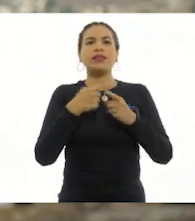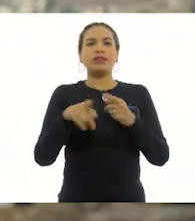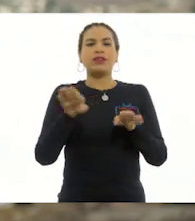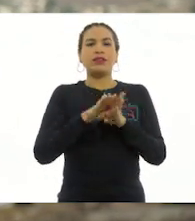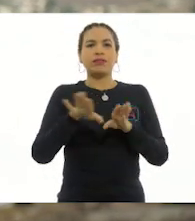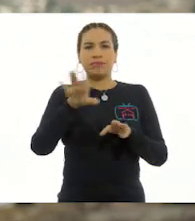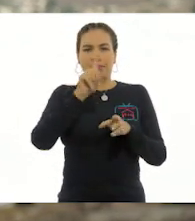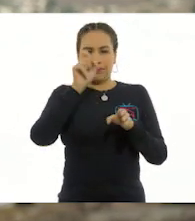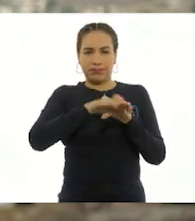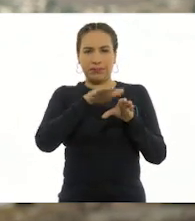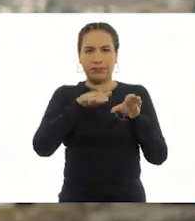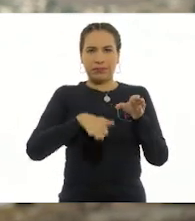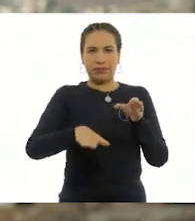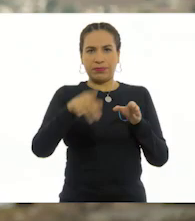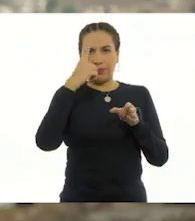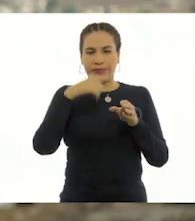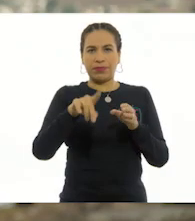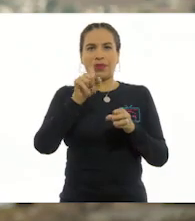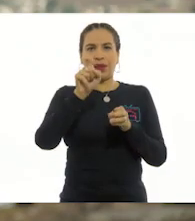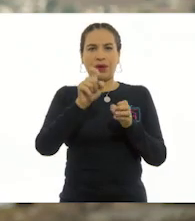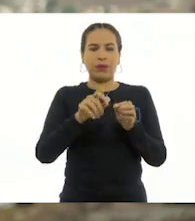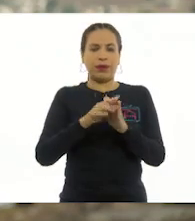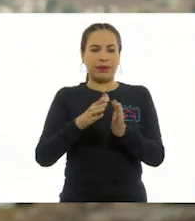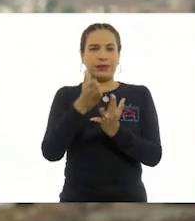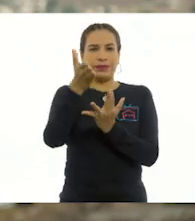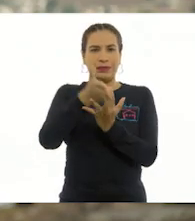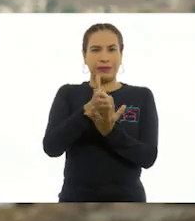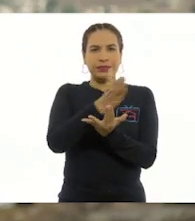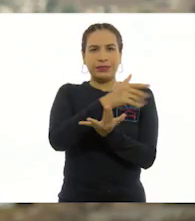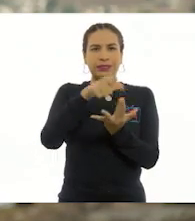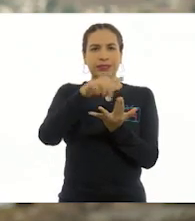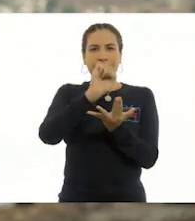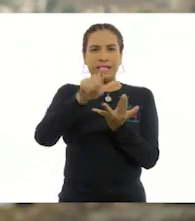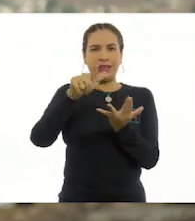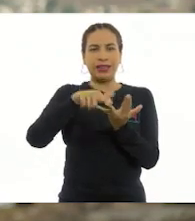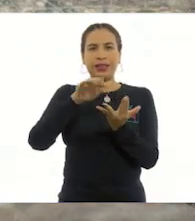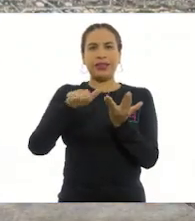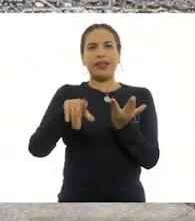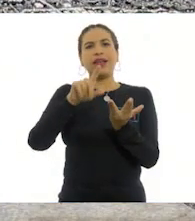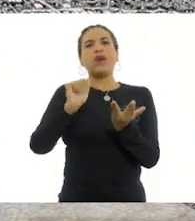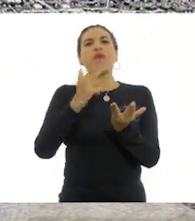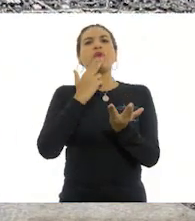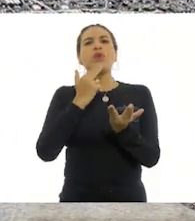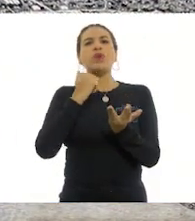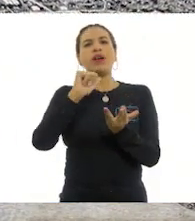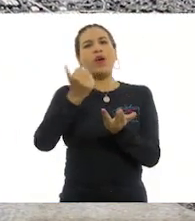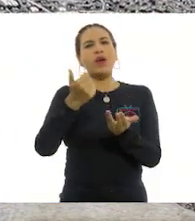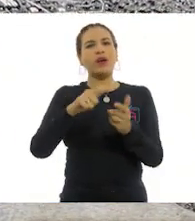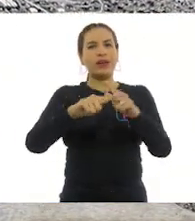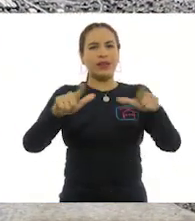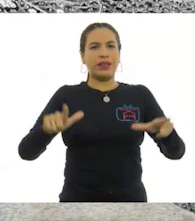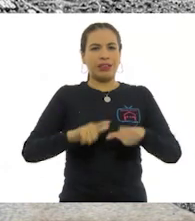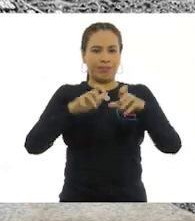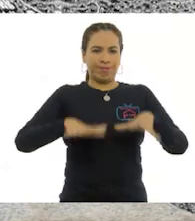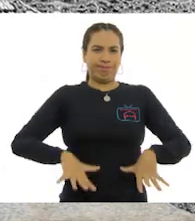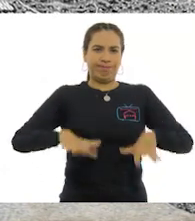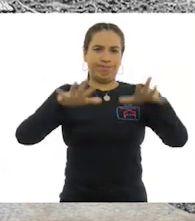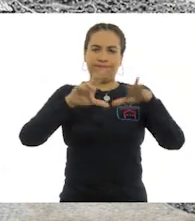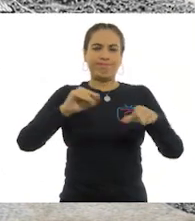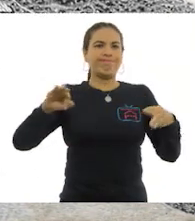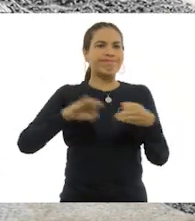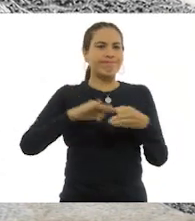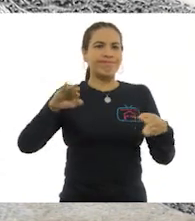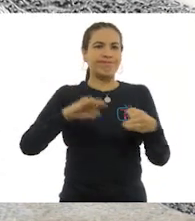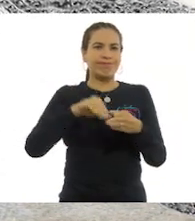gran dique que separara las aguas saladas del lago de Texcoco de las aguas dulces de los otros lagos, para evitar las inundaciones que padecía